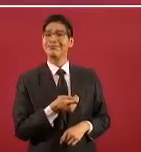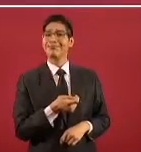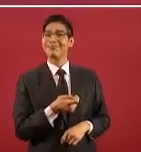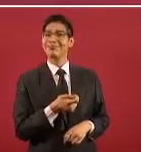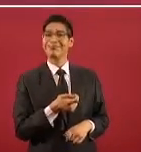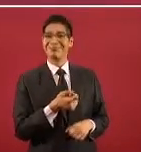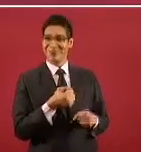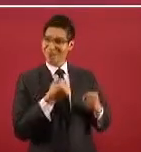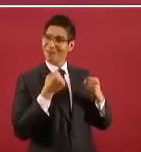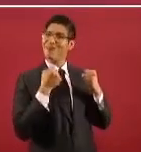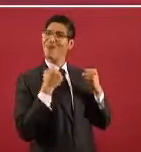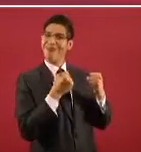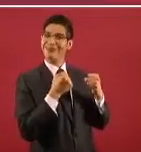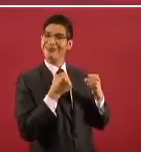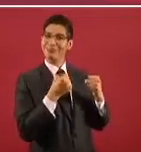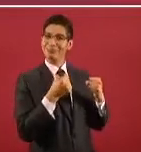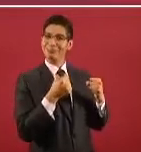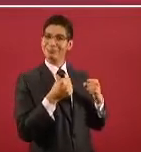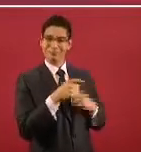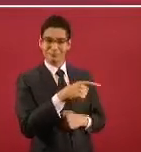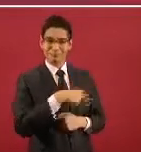El pueblo de México es inteligente.